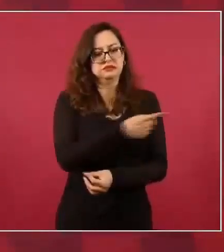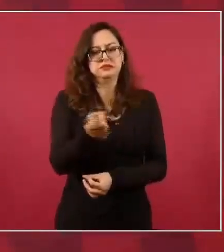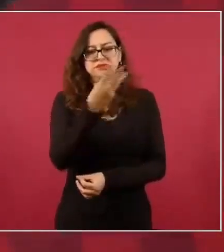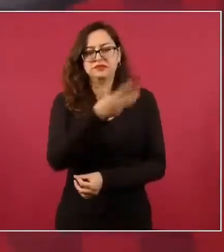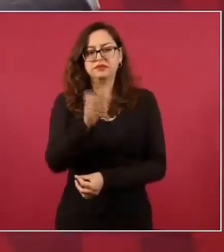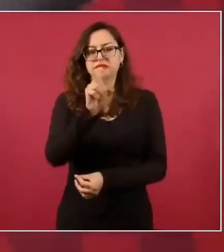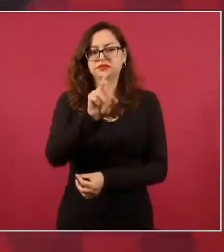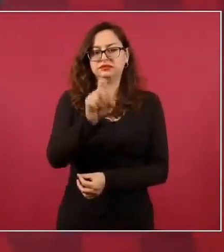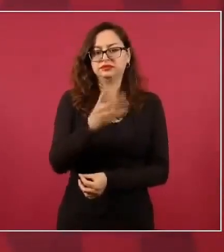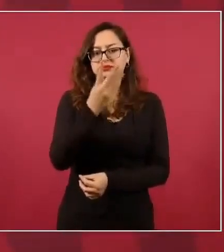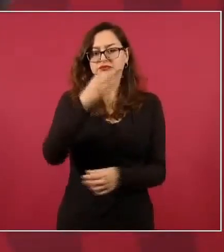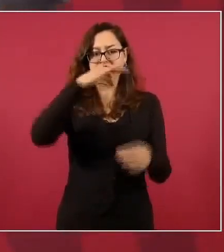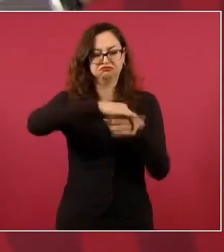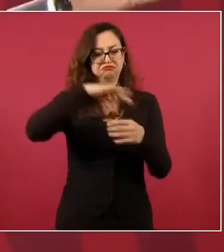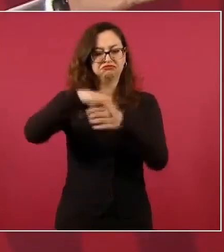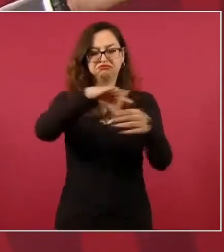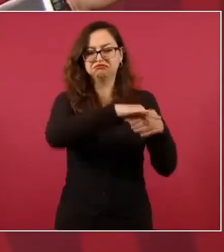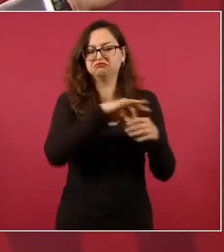334 votos.